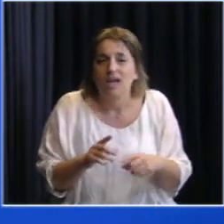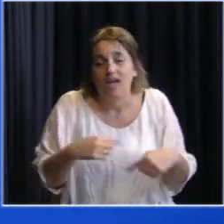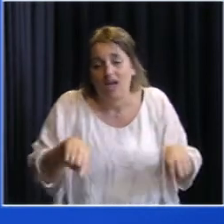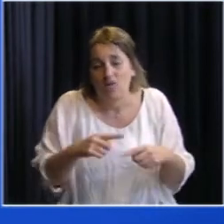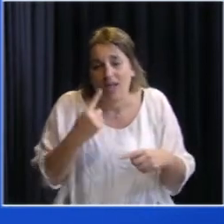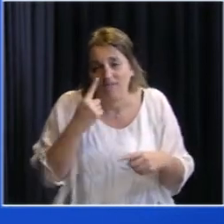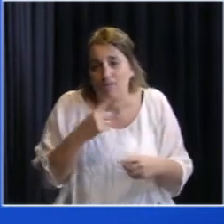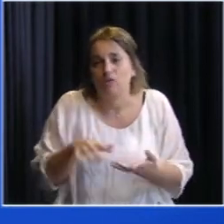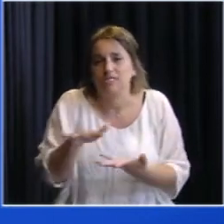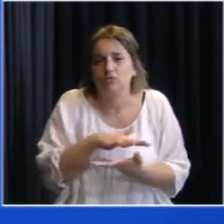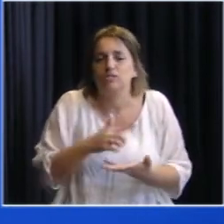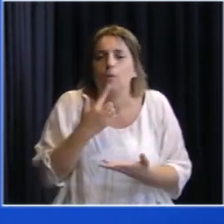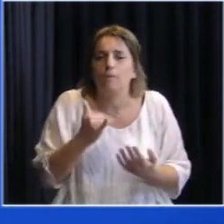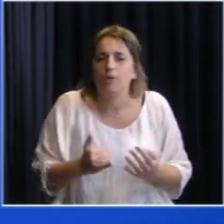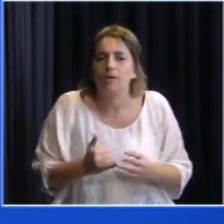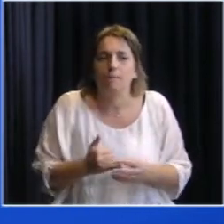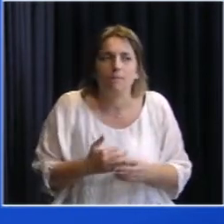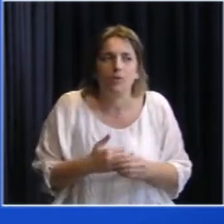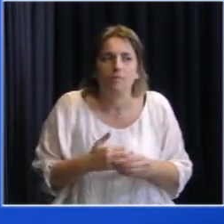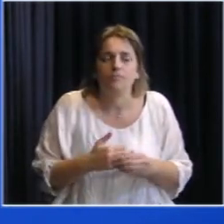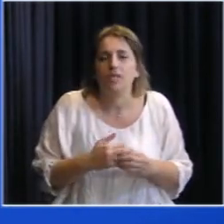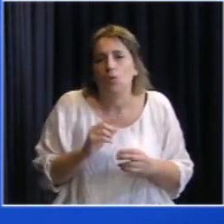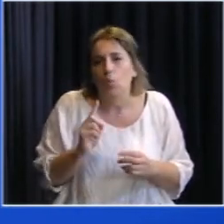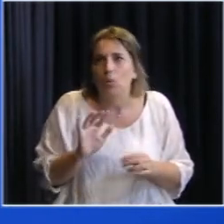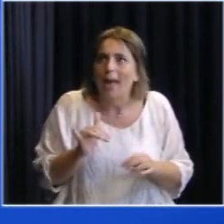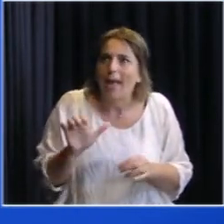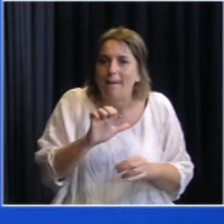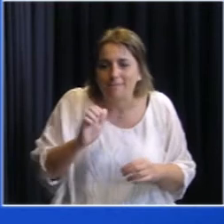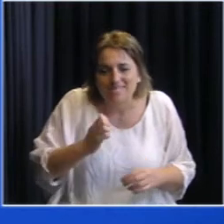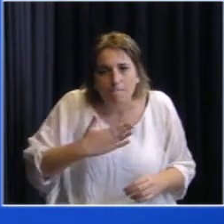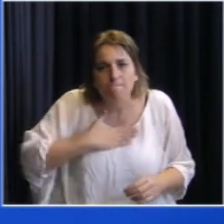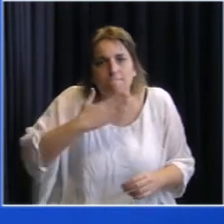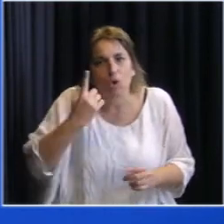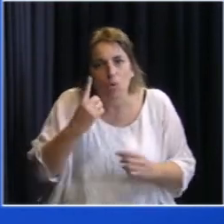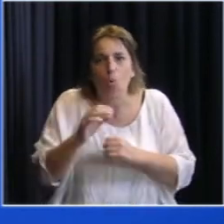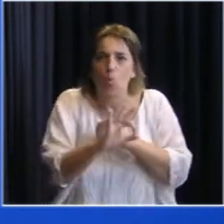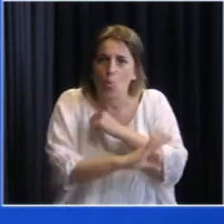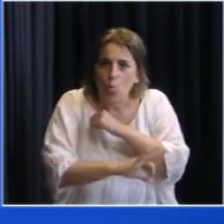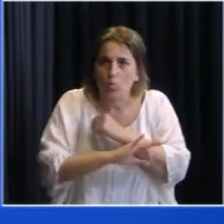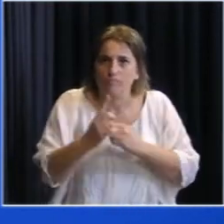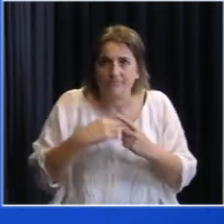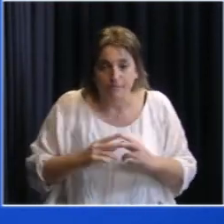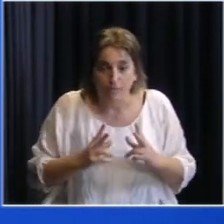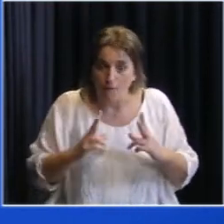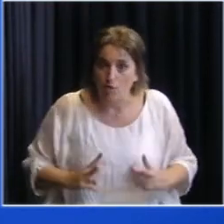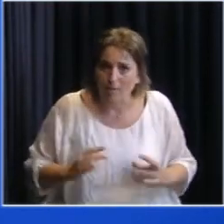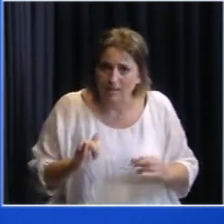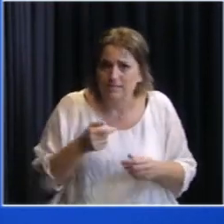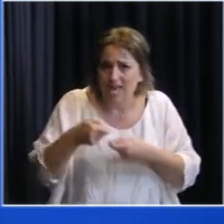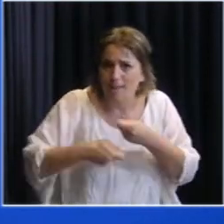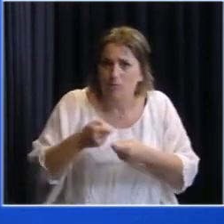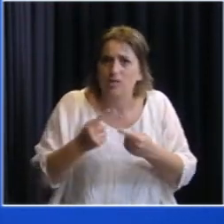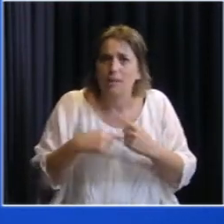con el caso de unipersonales que están en el sistema formal pero cuando bajan